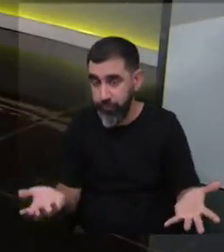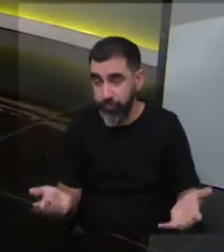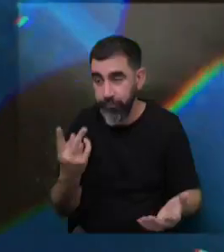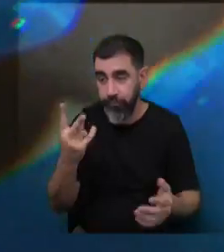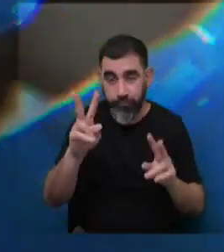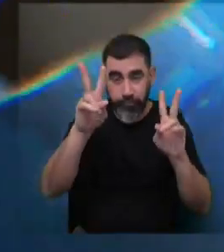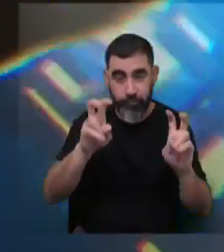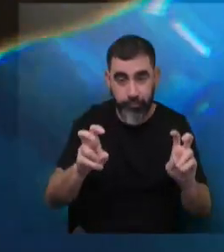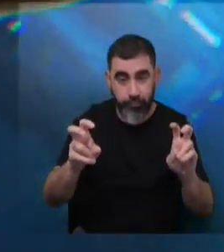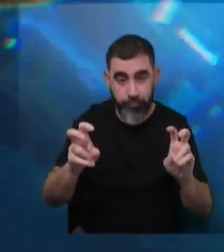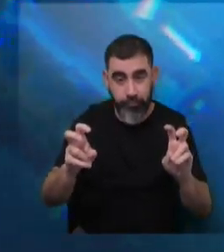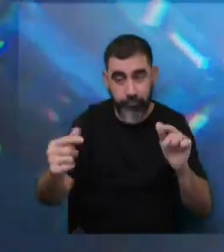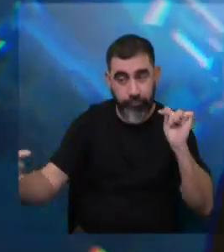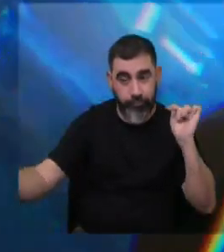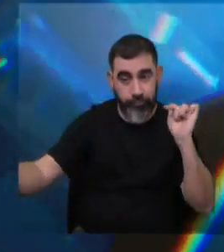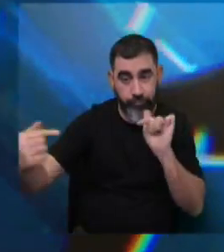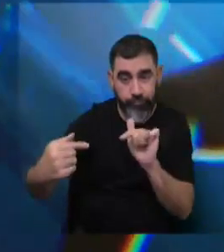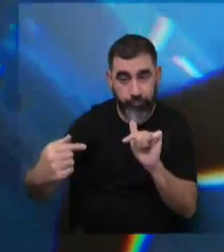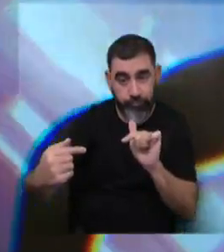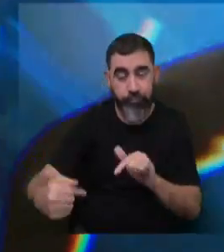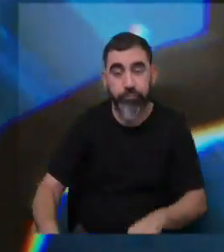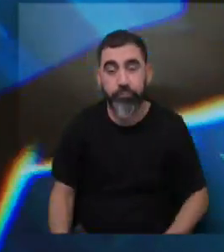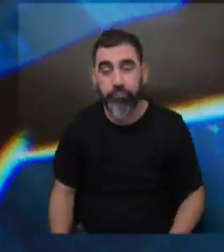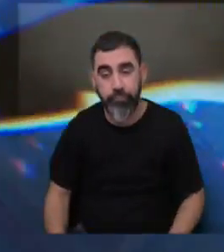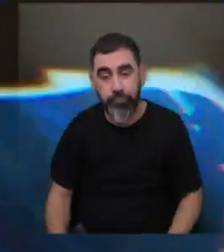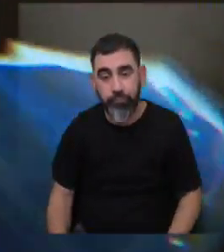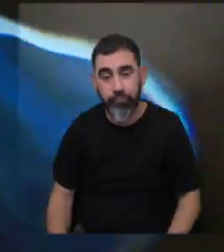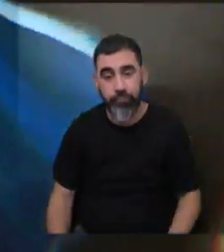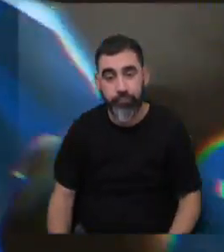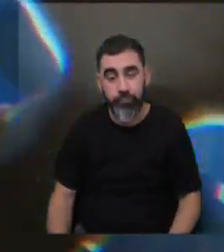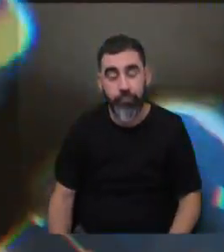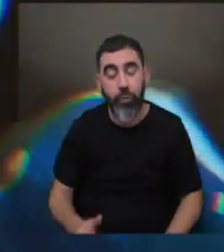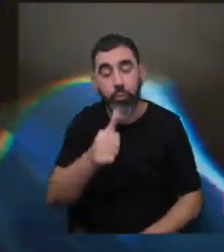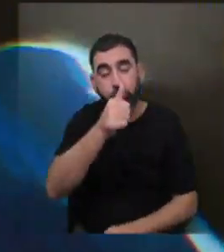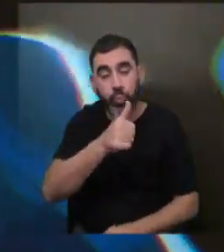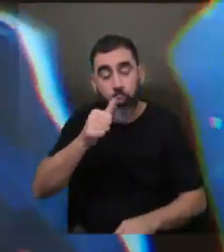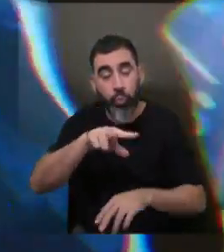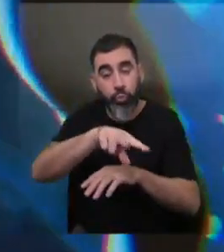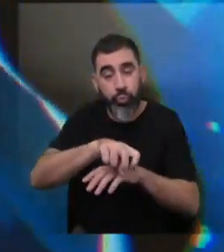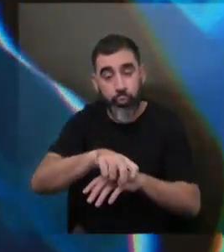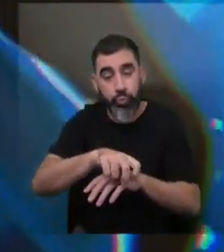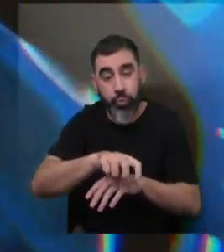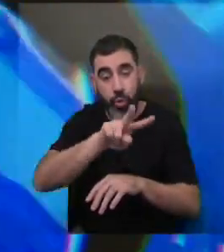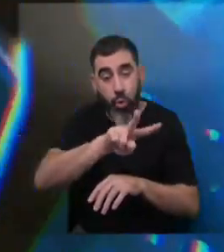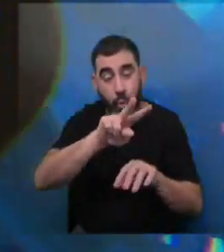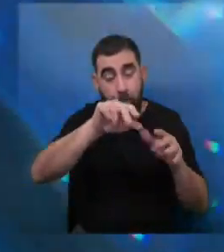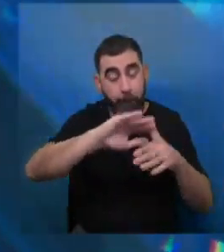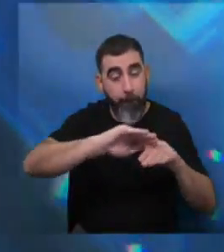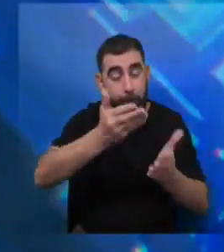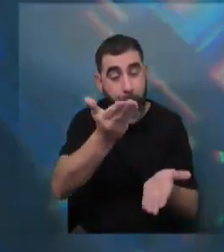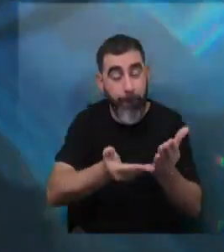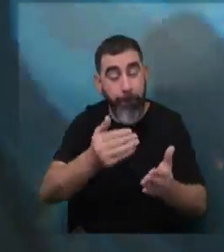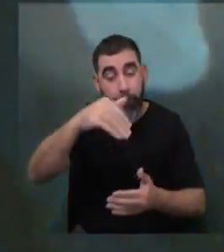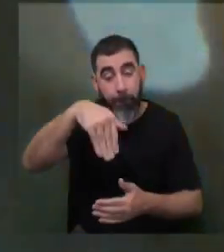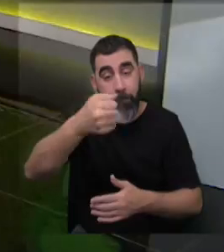fenómenos que dan efectos contrarios. Y lo que nos da la solución es la física, que nos dice que esas dos masas, la inercial y la